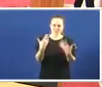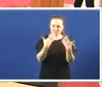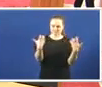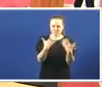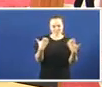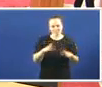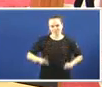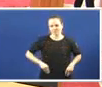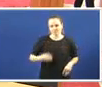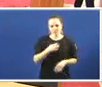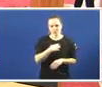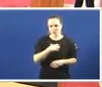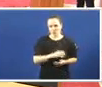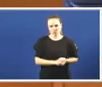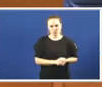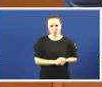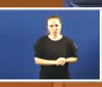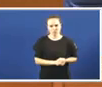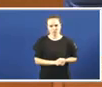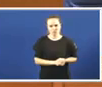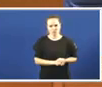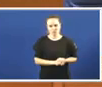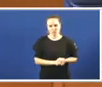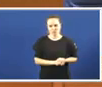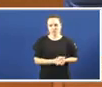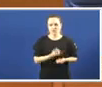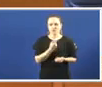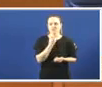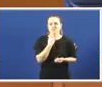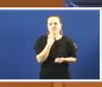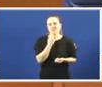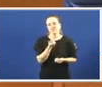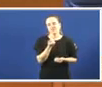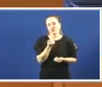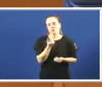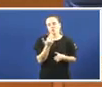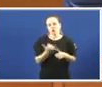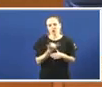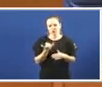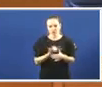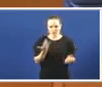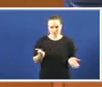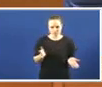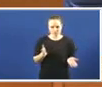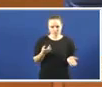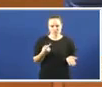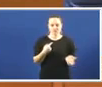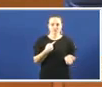Parlamento, na que a menor é a de impericia. E iso, en todo caso, como non podo